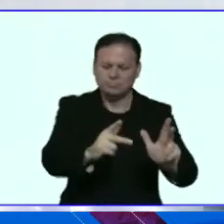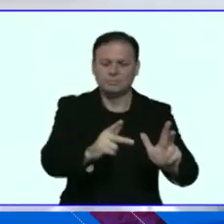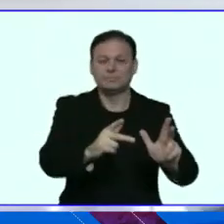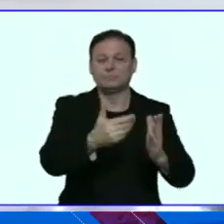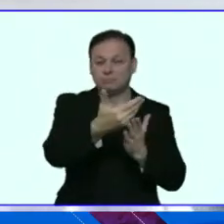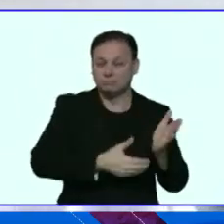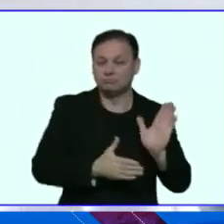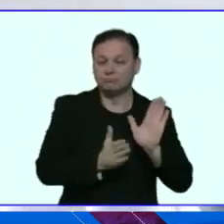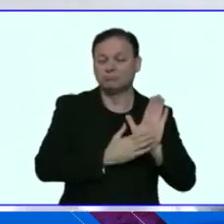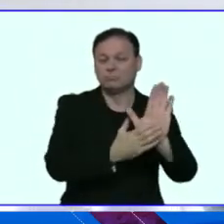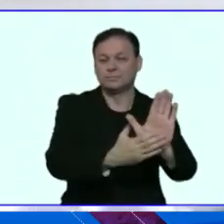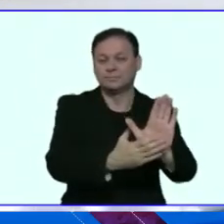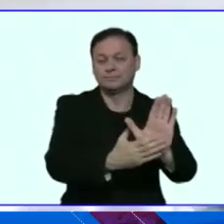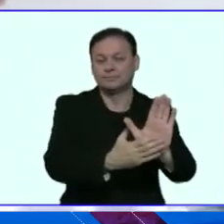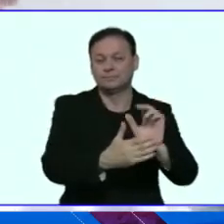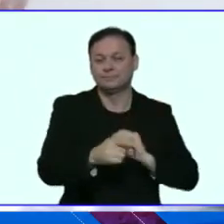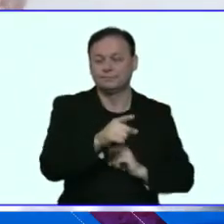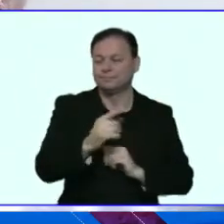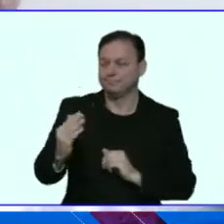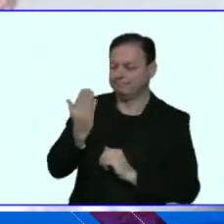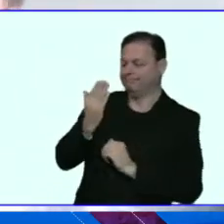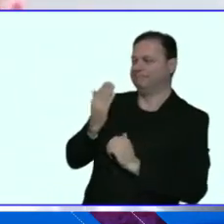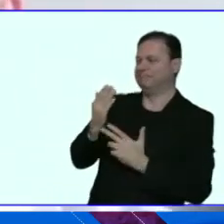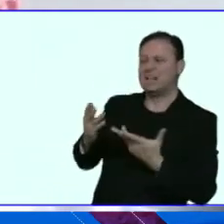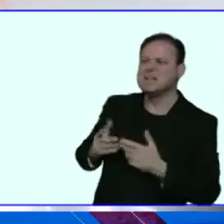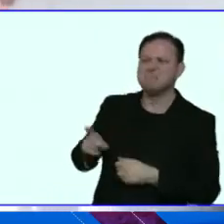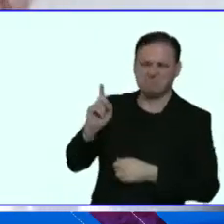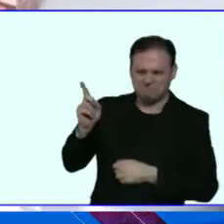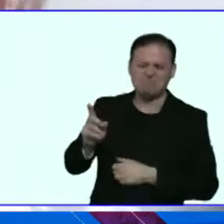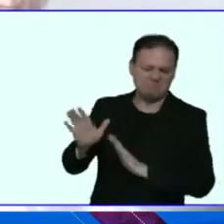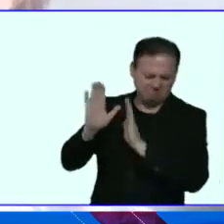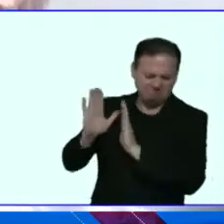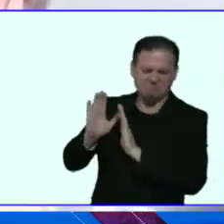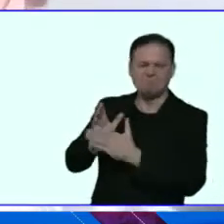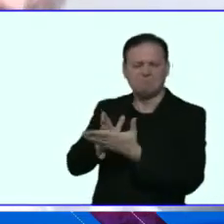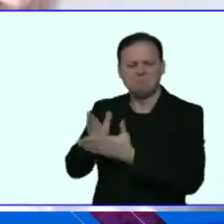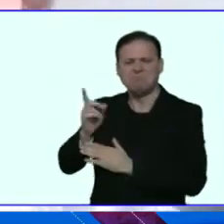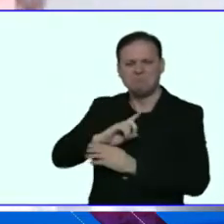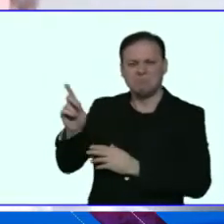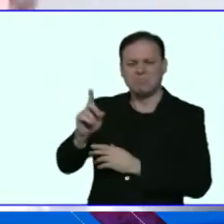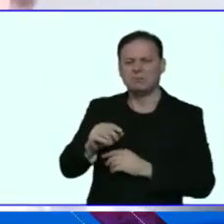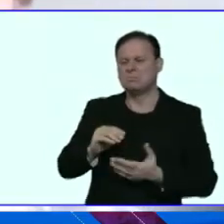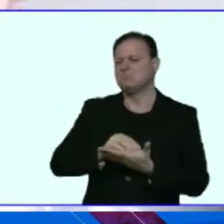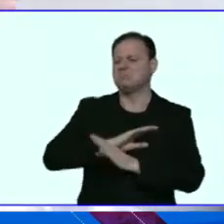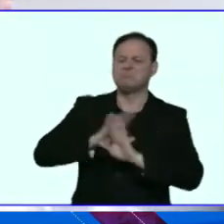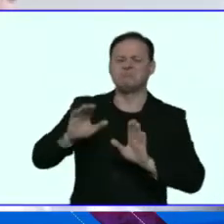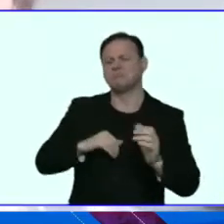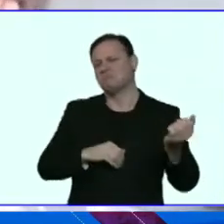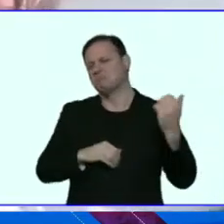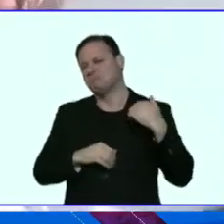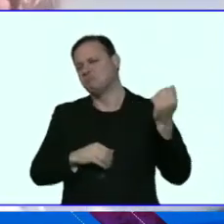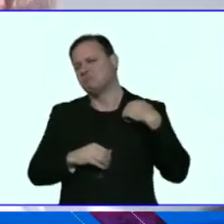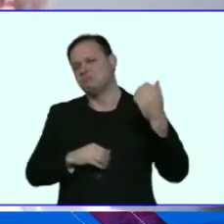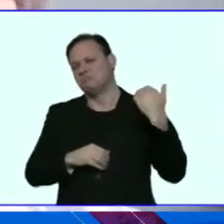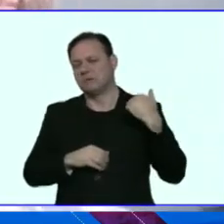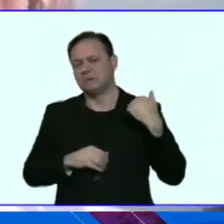de alguna forma tiene que haber ciertas represalia, ¿verdad? Y probablemente esta falta de acciones sea una represalia, pero es tonta